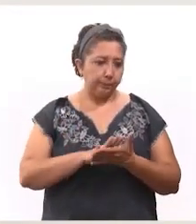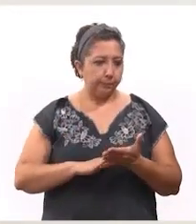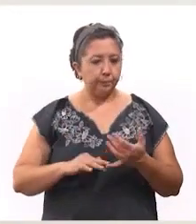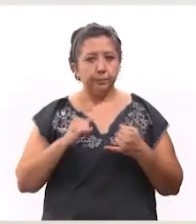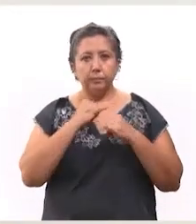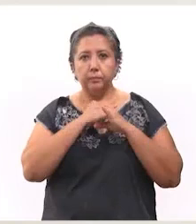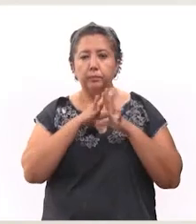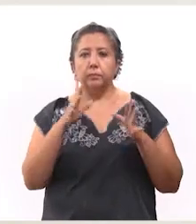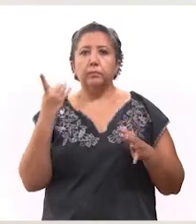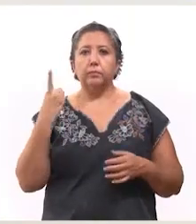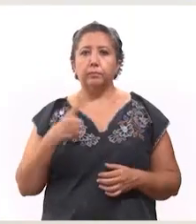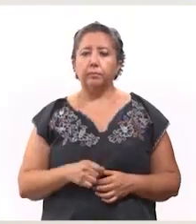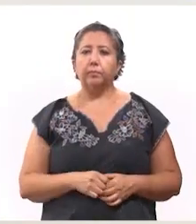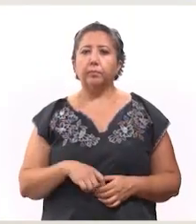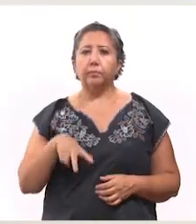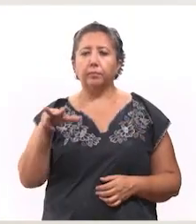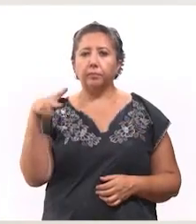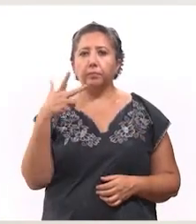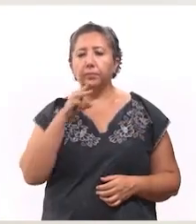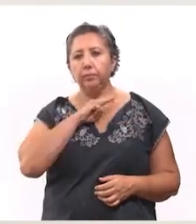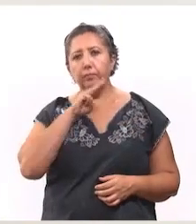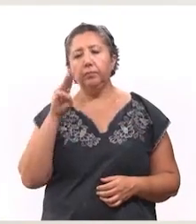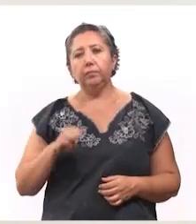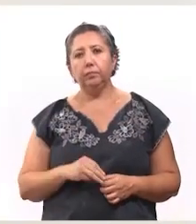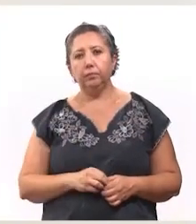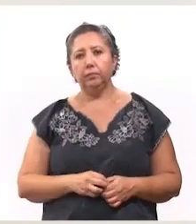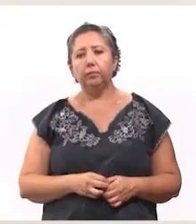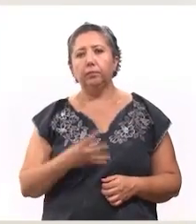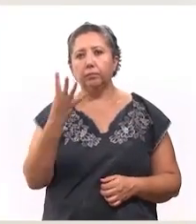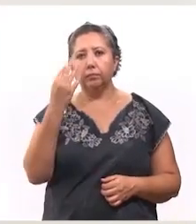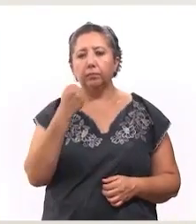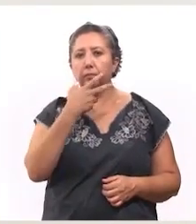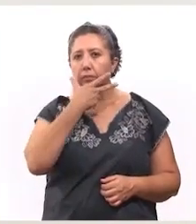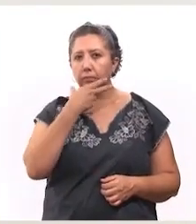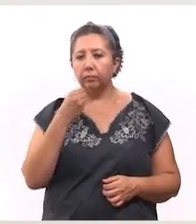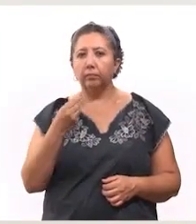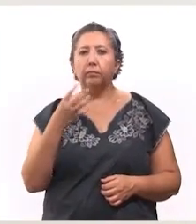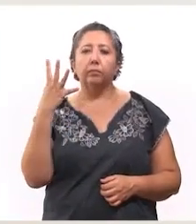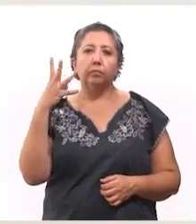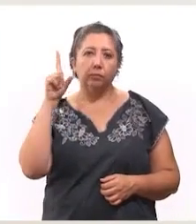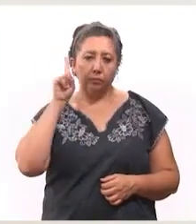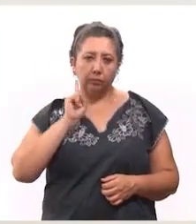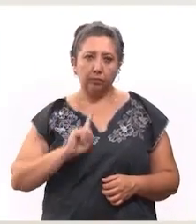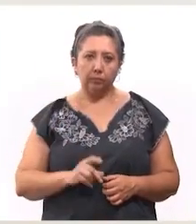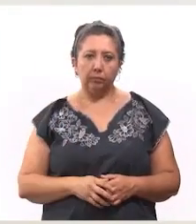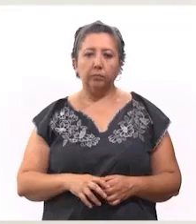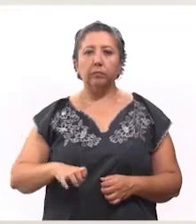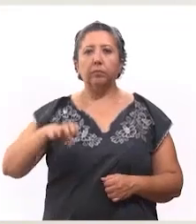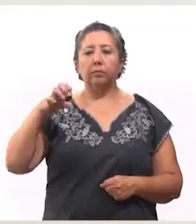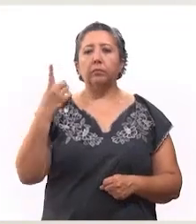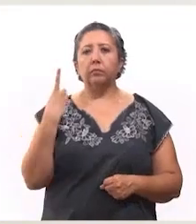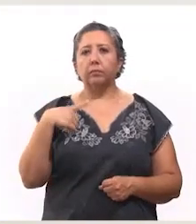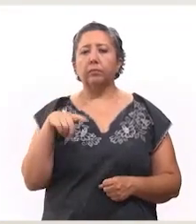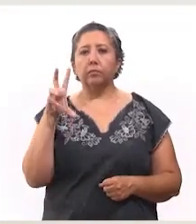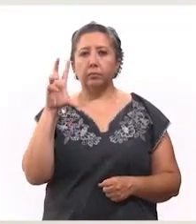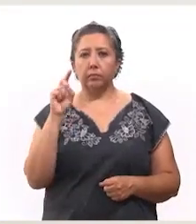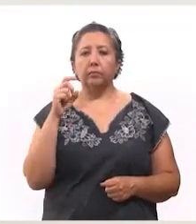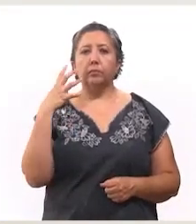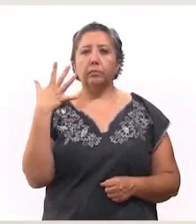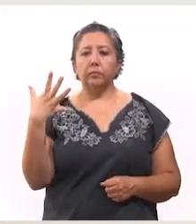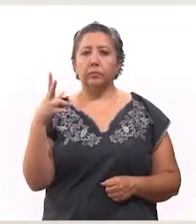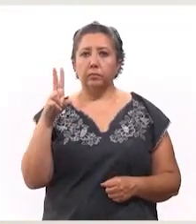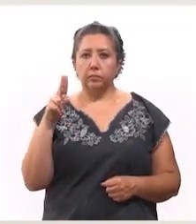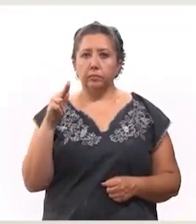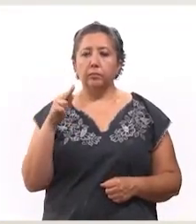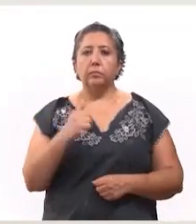en este parte médico informamos de 13 fallecimientos. Son 9 hombres y 4 mujeres, de un rango de edad de 35